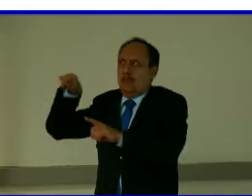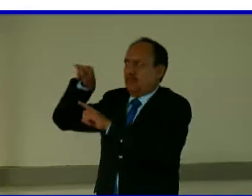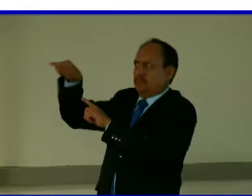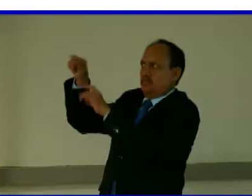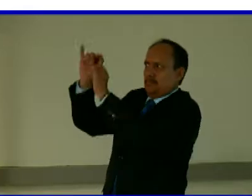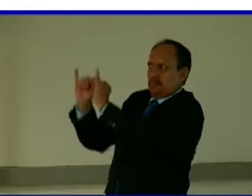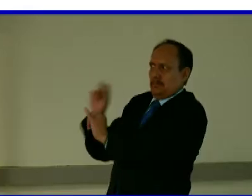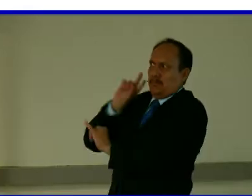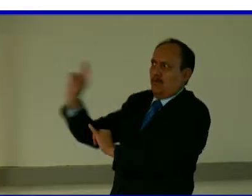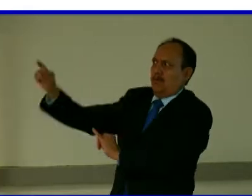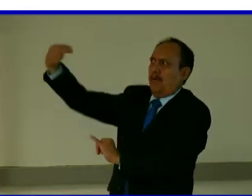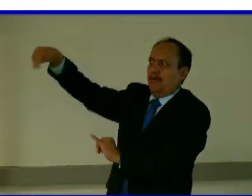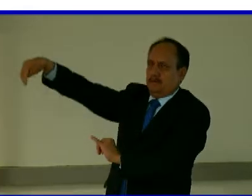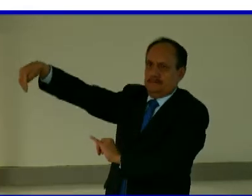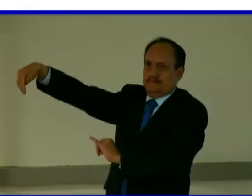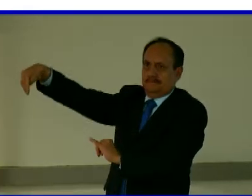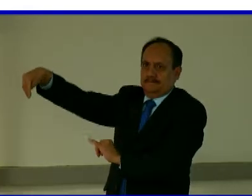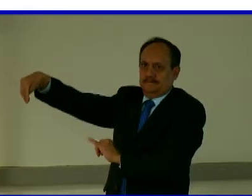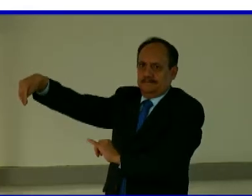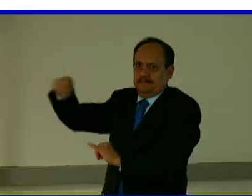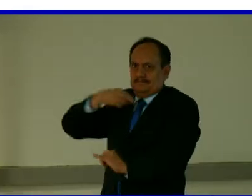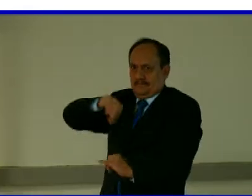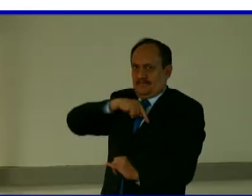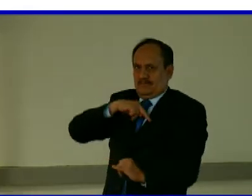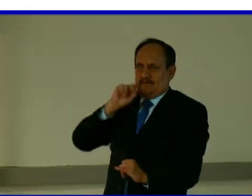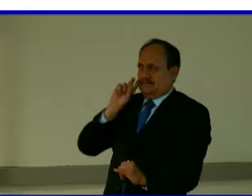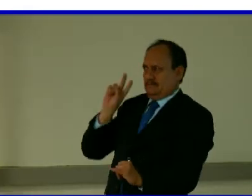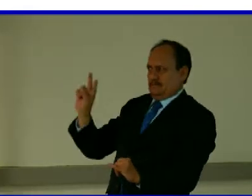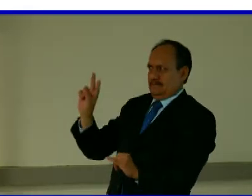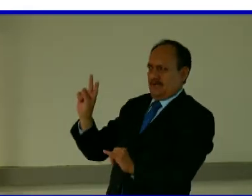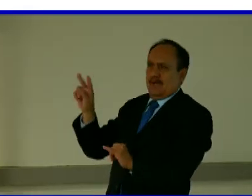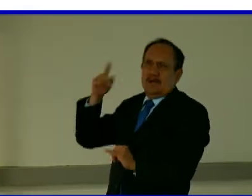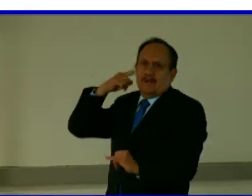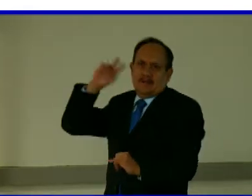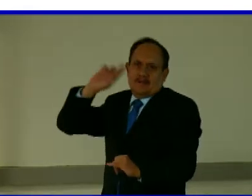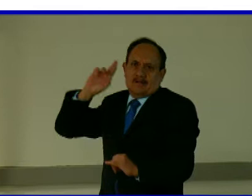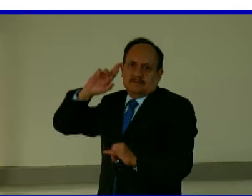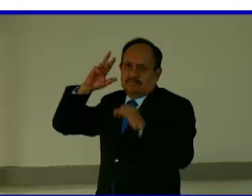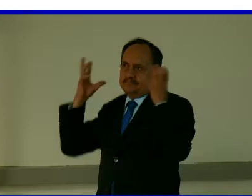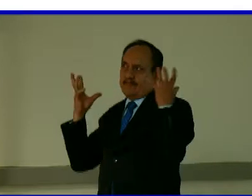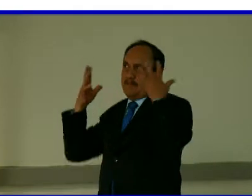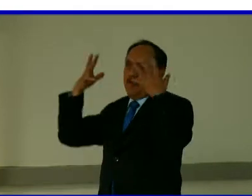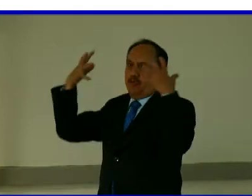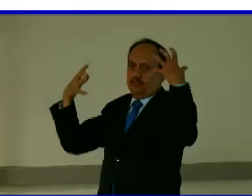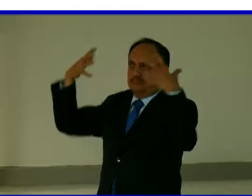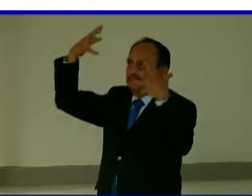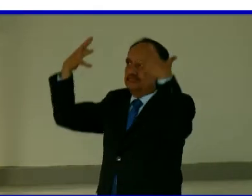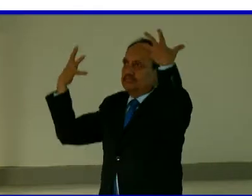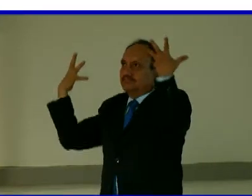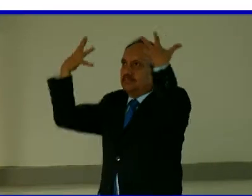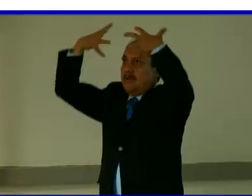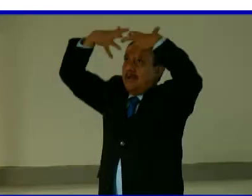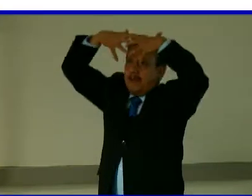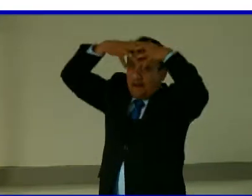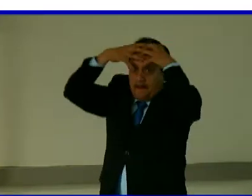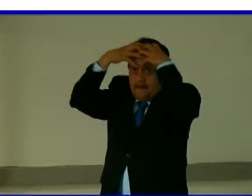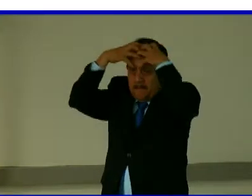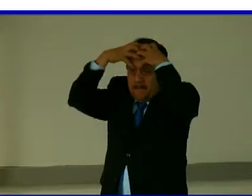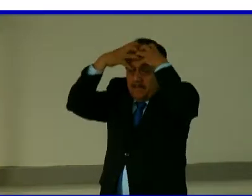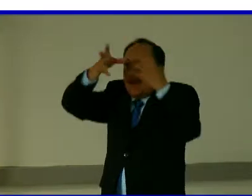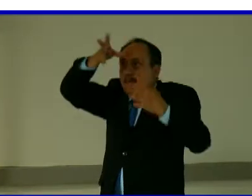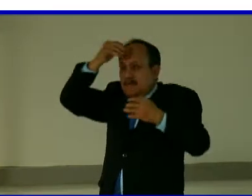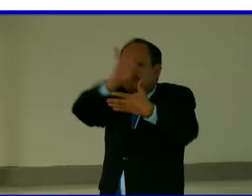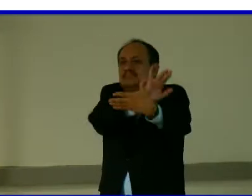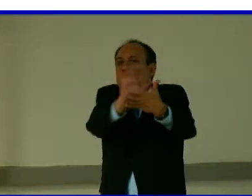observa. Y nosotros cogemos prestados de esos dos sistemas neurológicos para aprender a